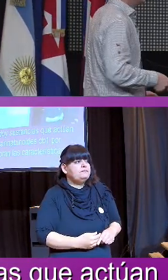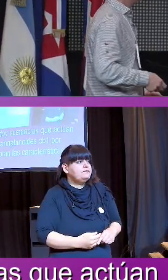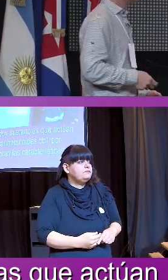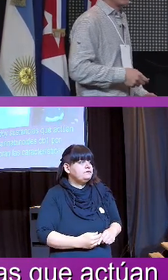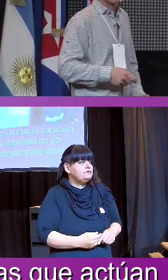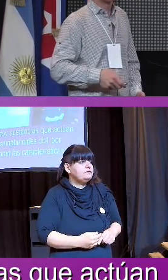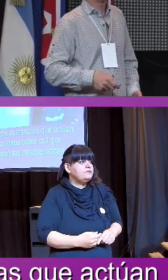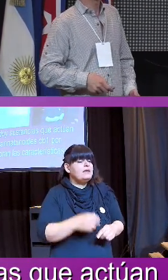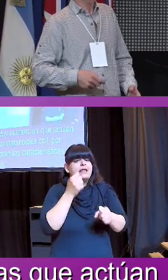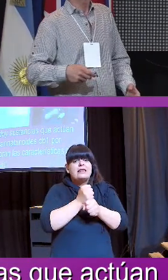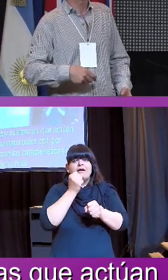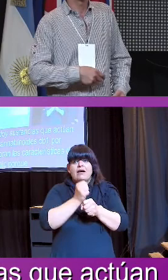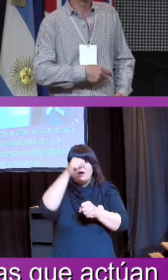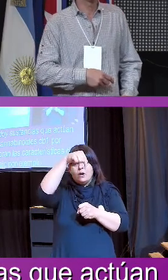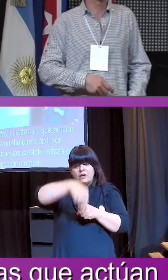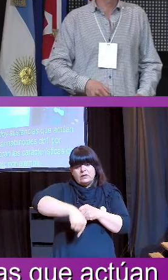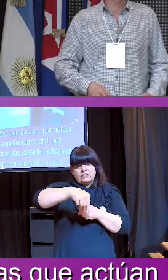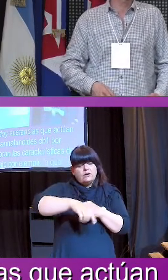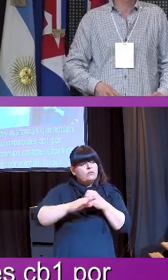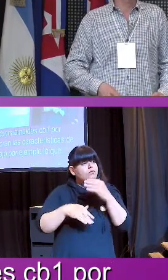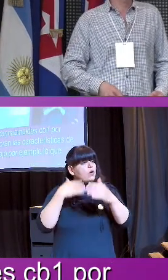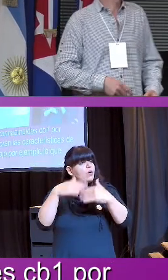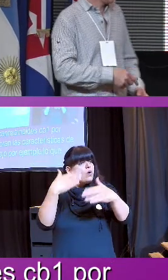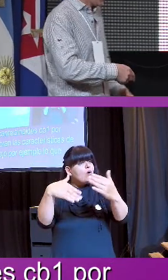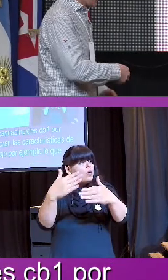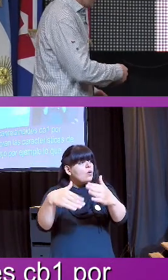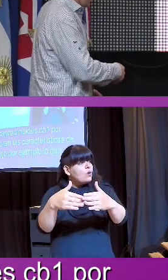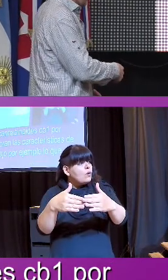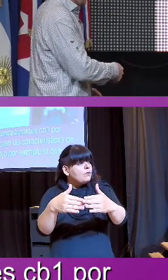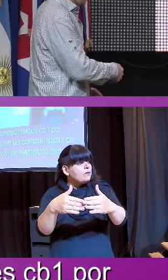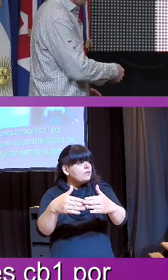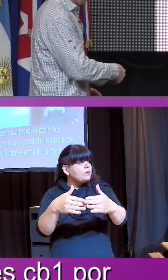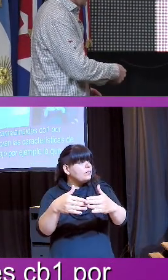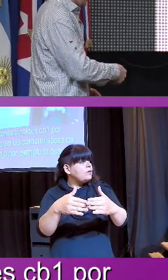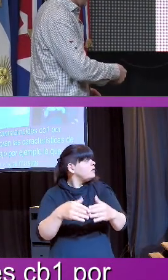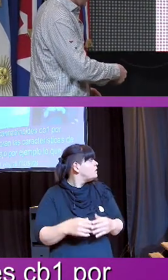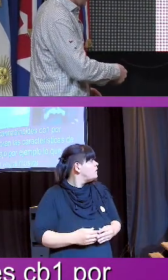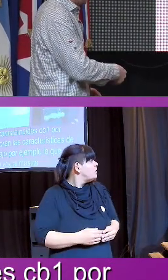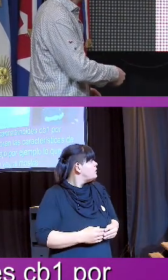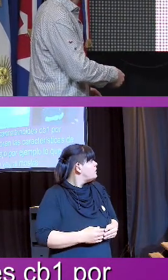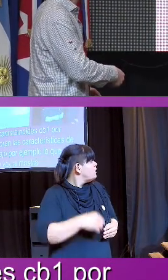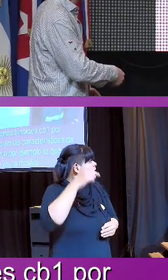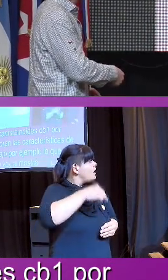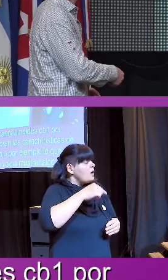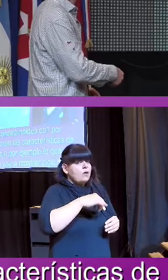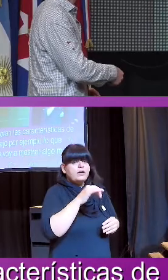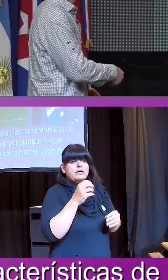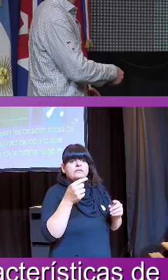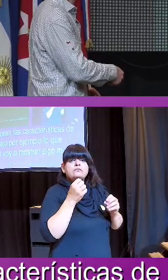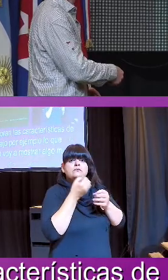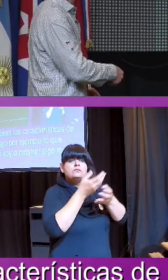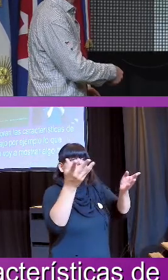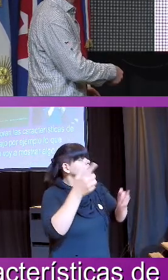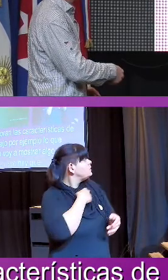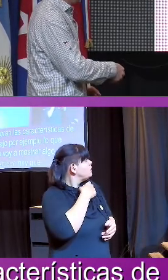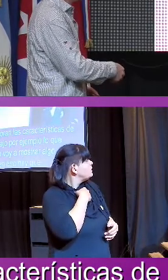Y este trabajo, por ejemplo, lo que hicieron fue darle, ustedes saben, les voy a mostrar algo muy breve, no me quiero detener tanto en eso,